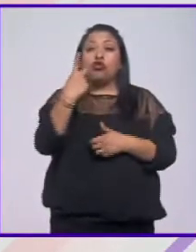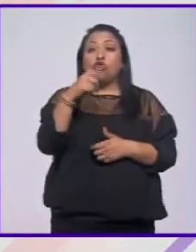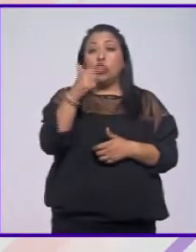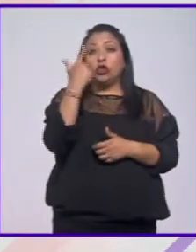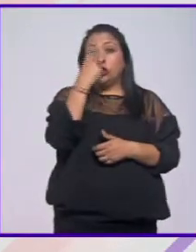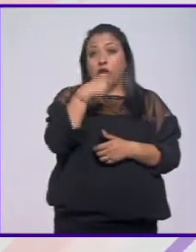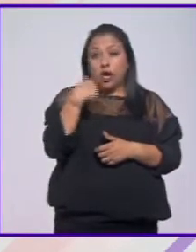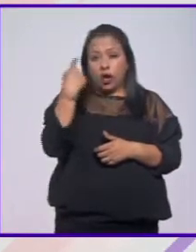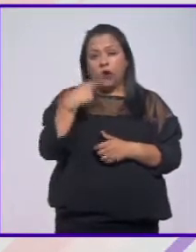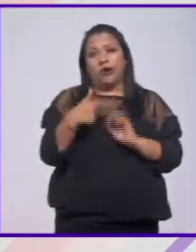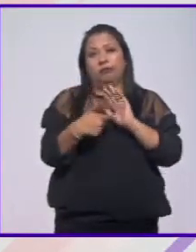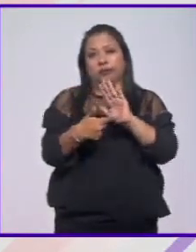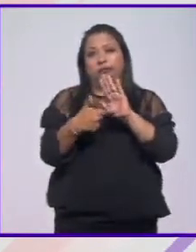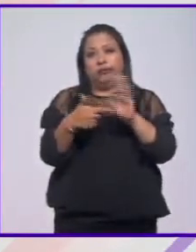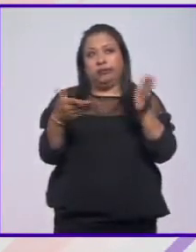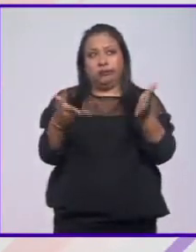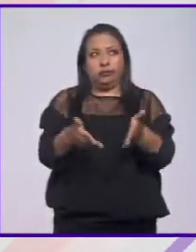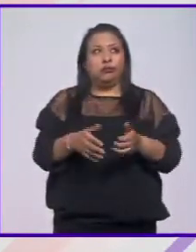horas.